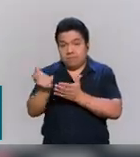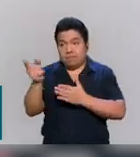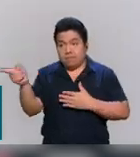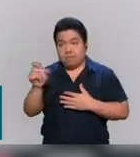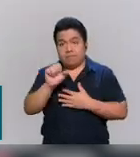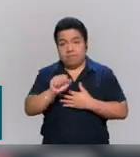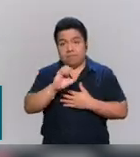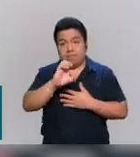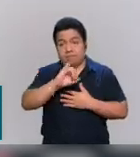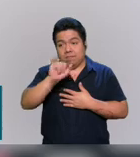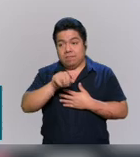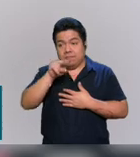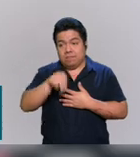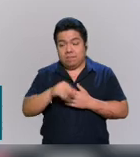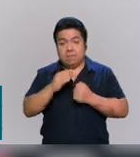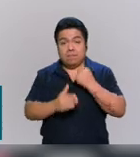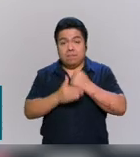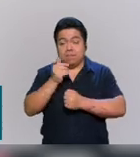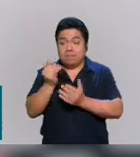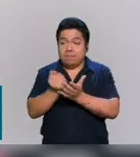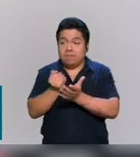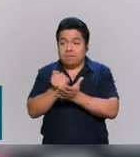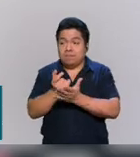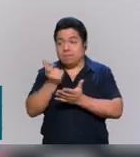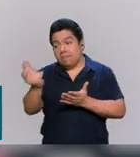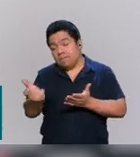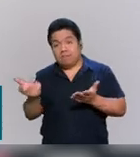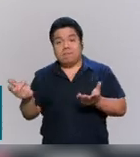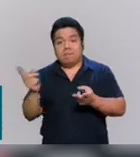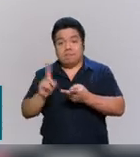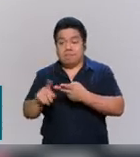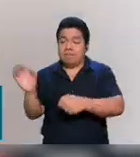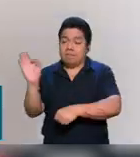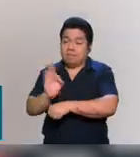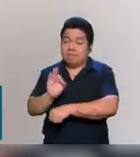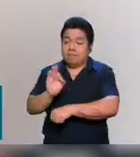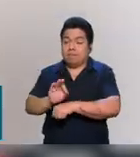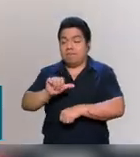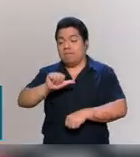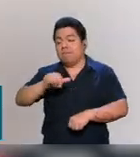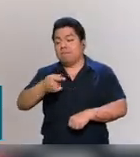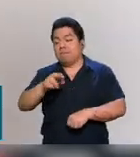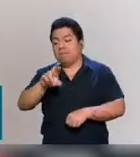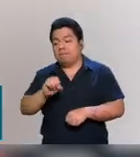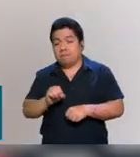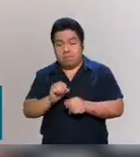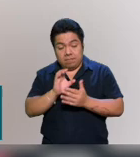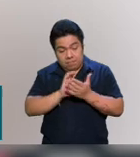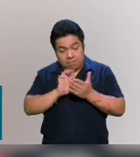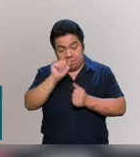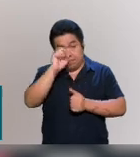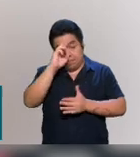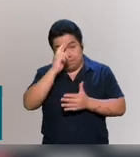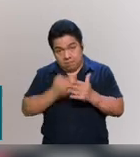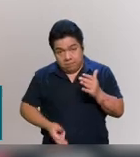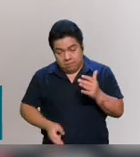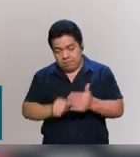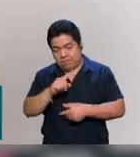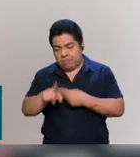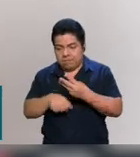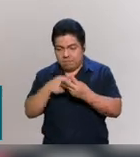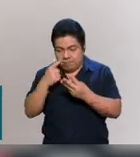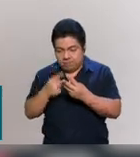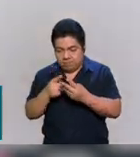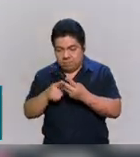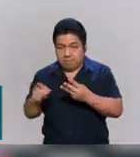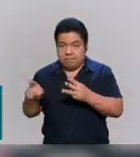Corte de Justicia de la Nación? ¿O sobre los amparos que violan la Constitución? ¿O sobre